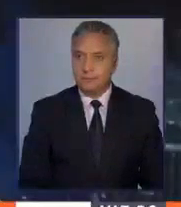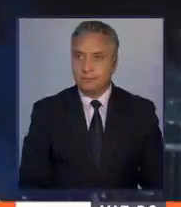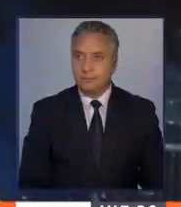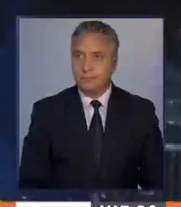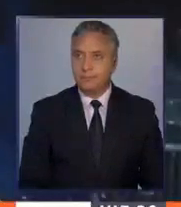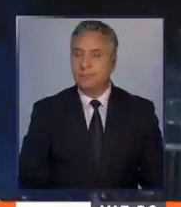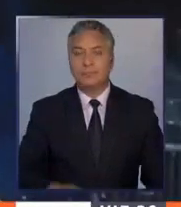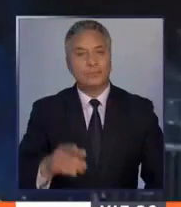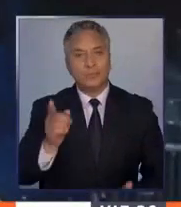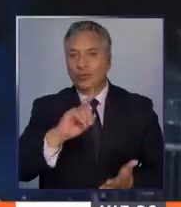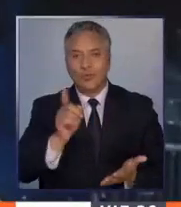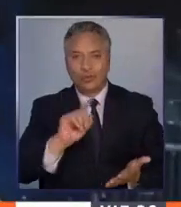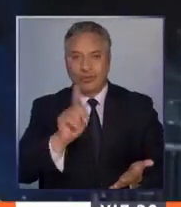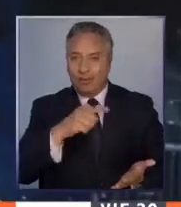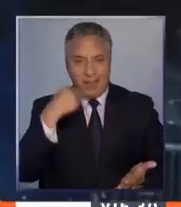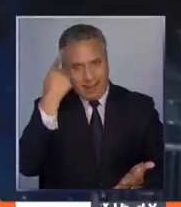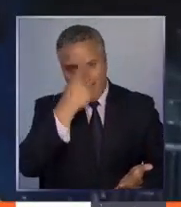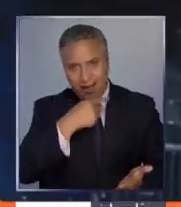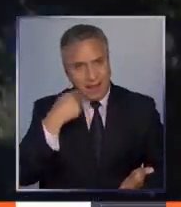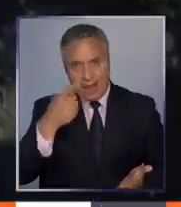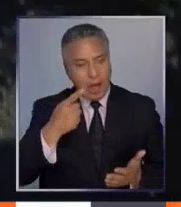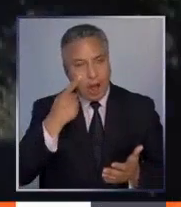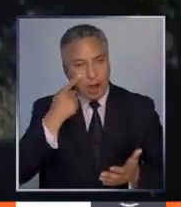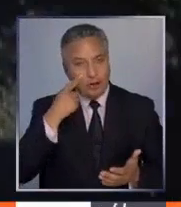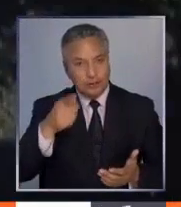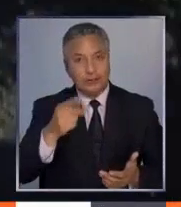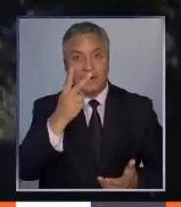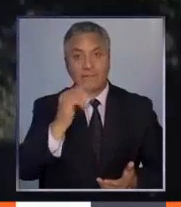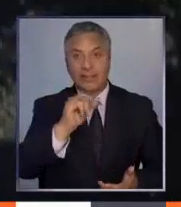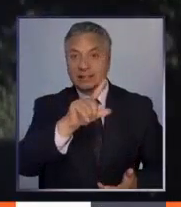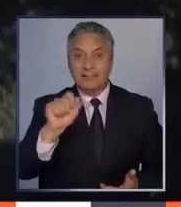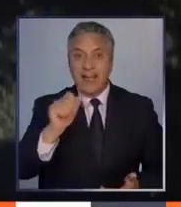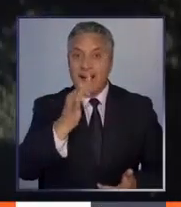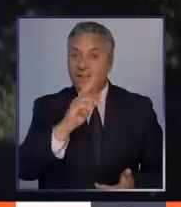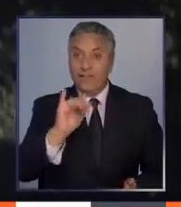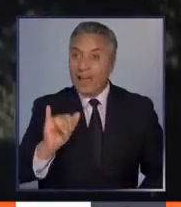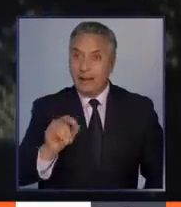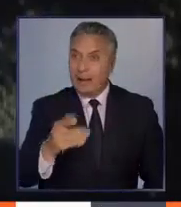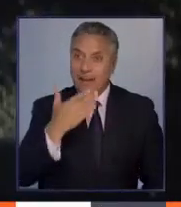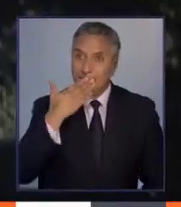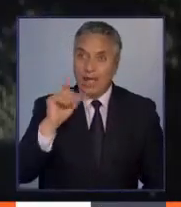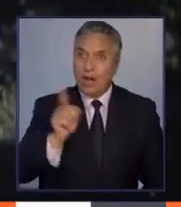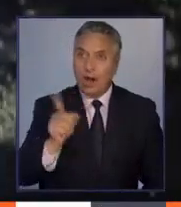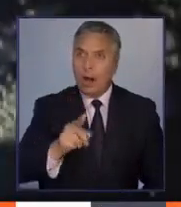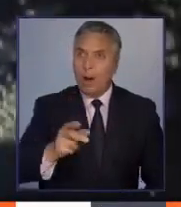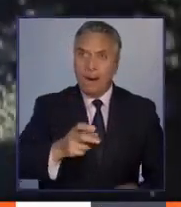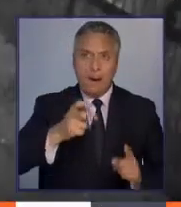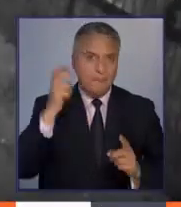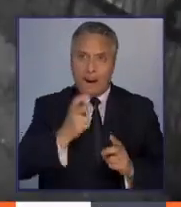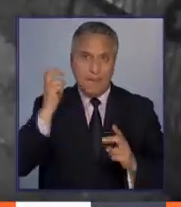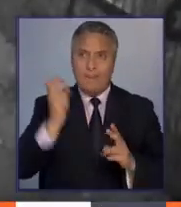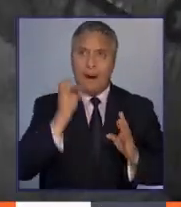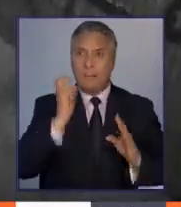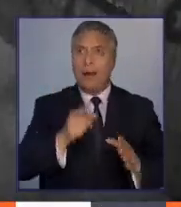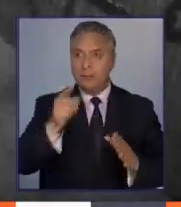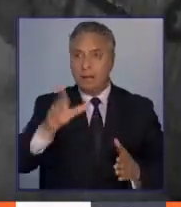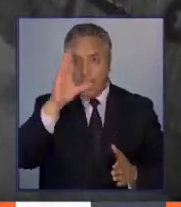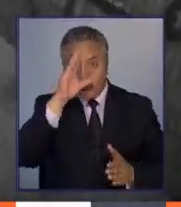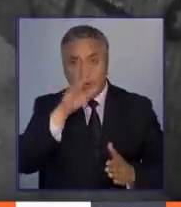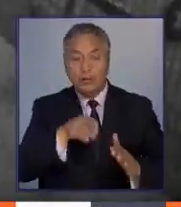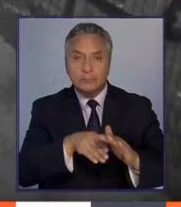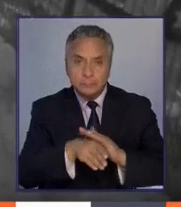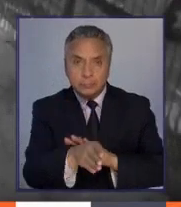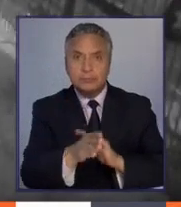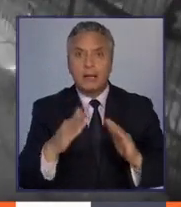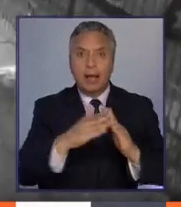No es la cara más conocida de Villa Frei, tampoco la más amigable. Portonazos, asaltantes que a mitad de la noche entran a las casas para